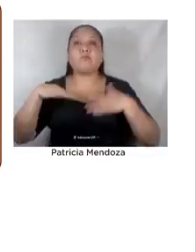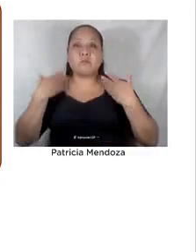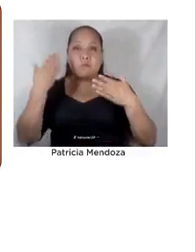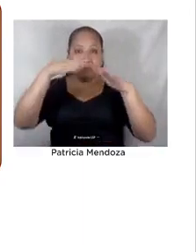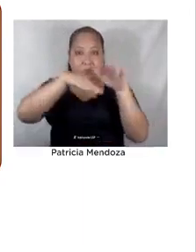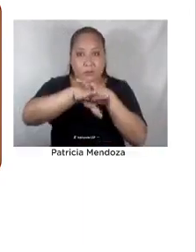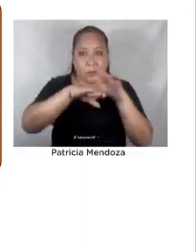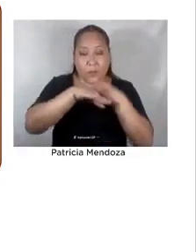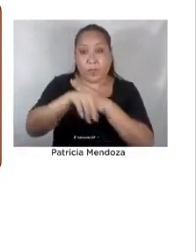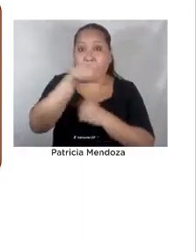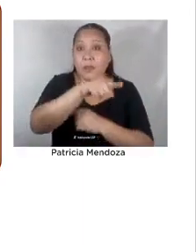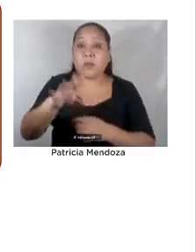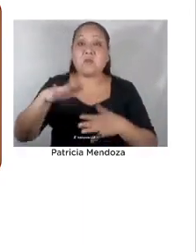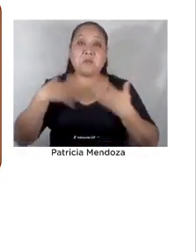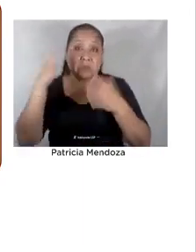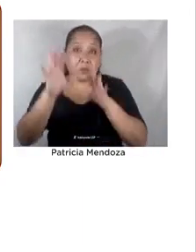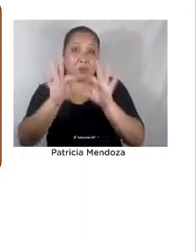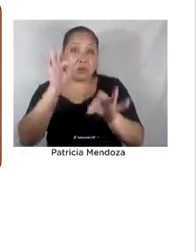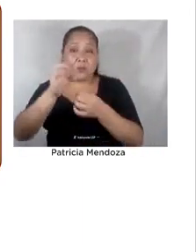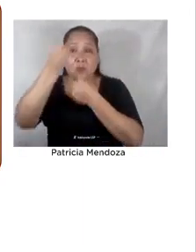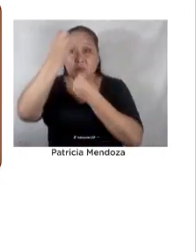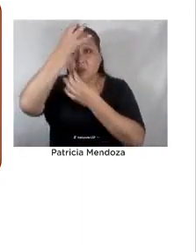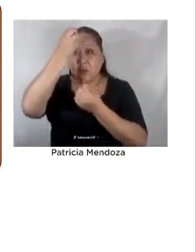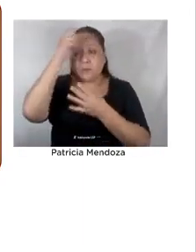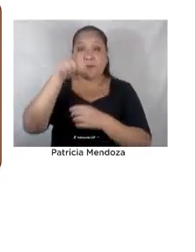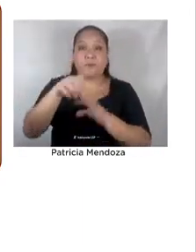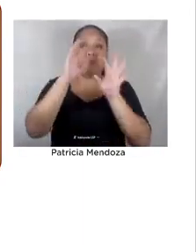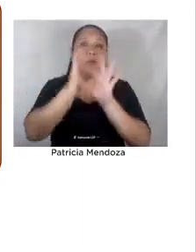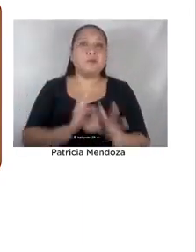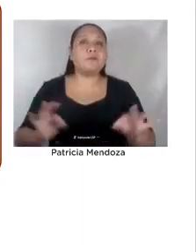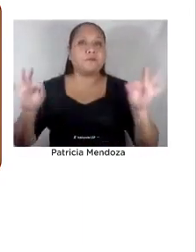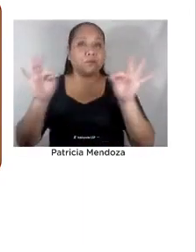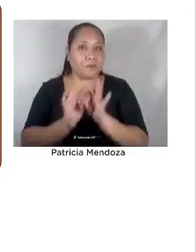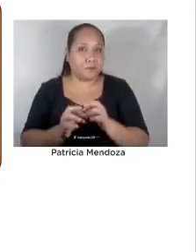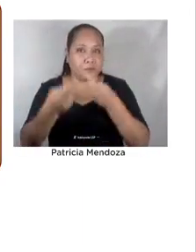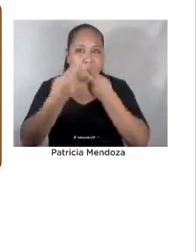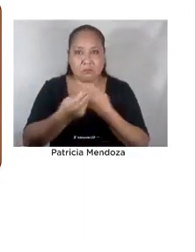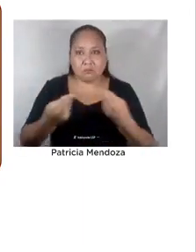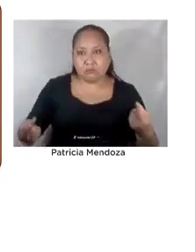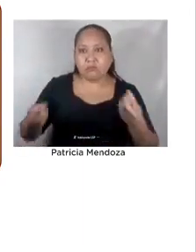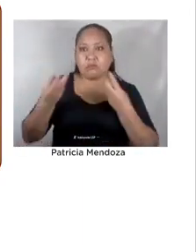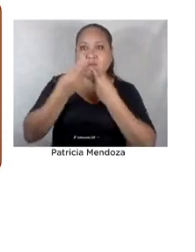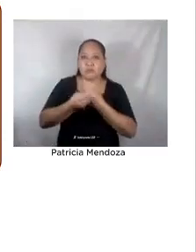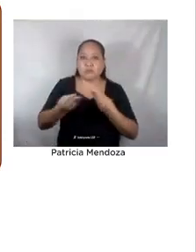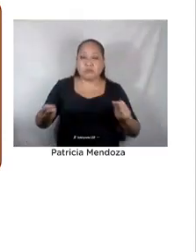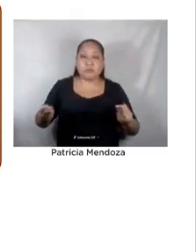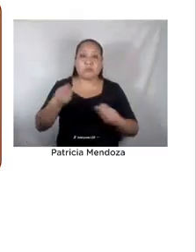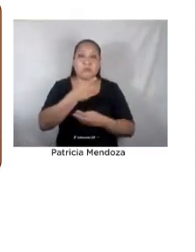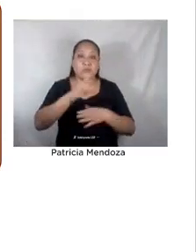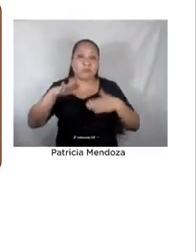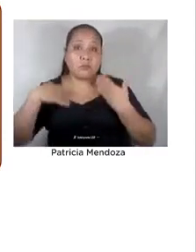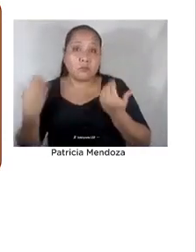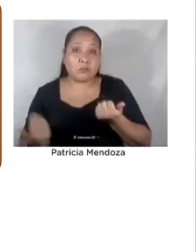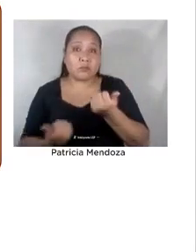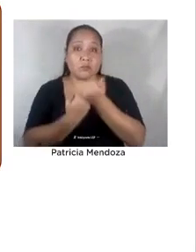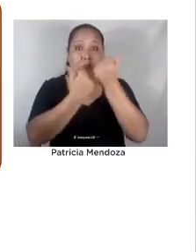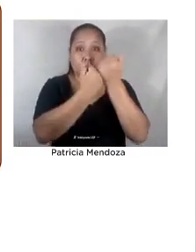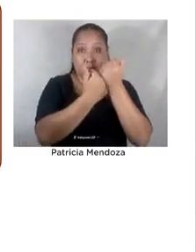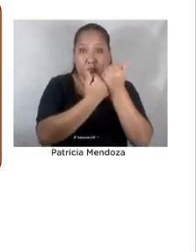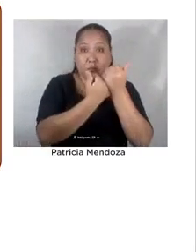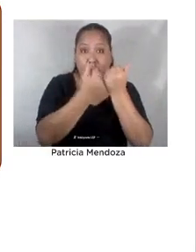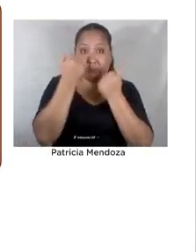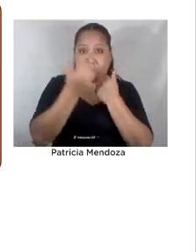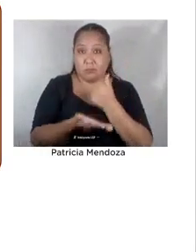ella porque ahí pueden encontrar información importante, recursos, materiales para que puedan apoyar en cuanto a